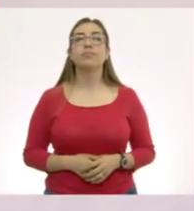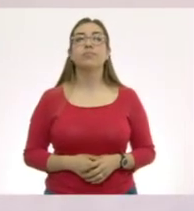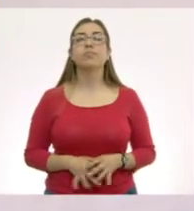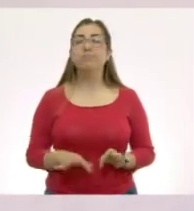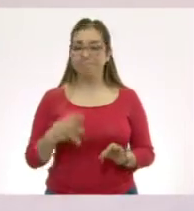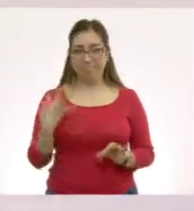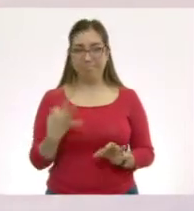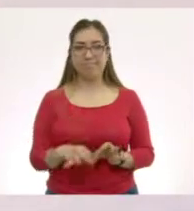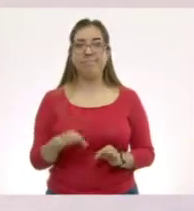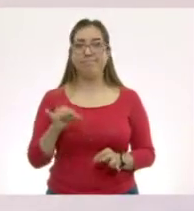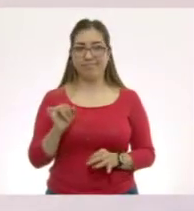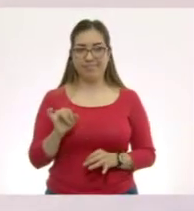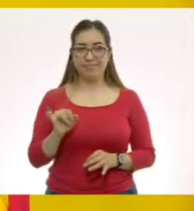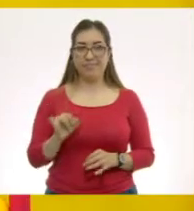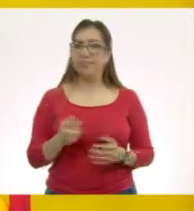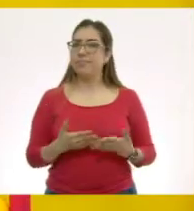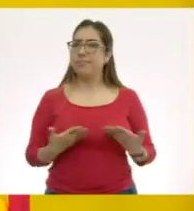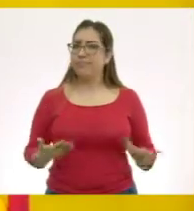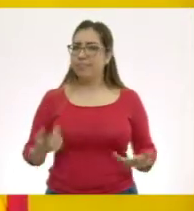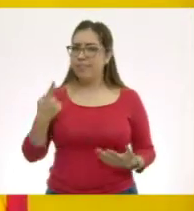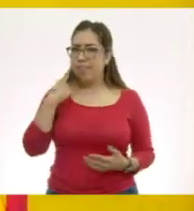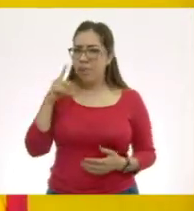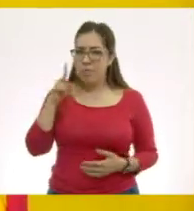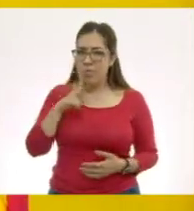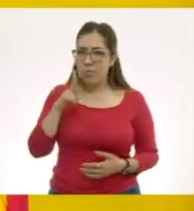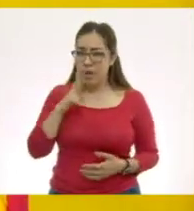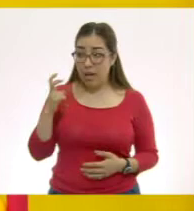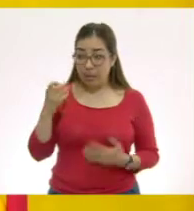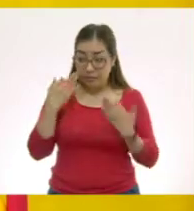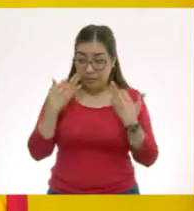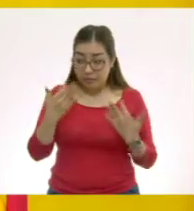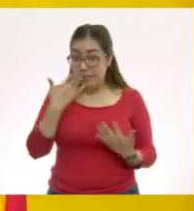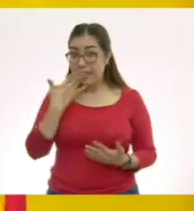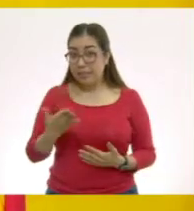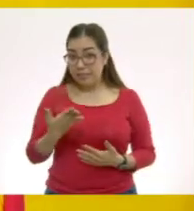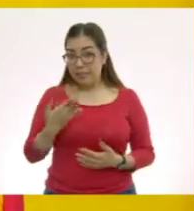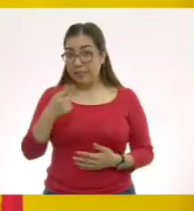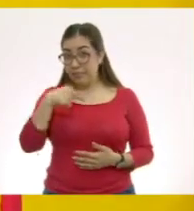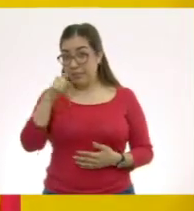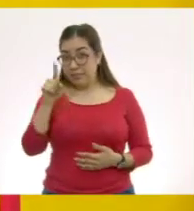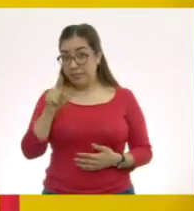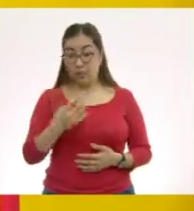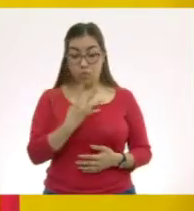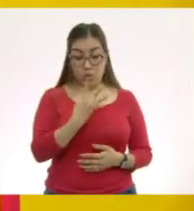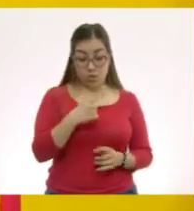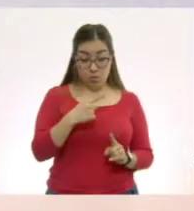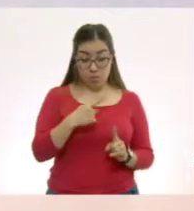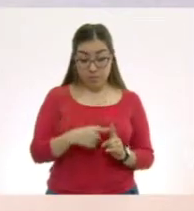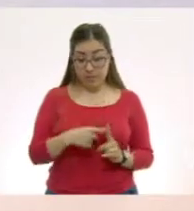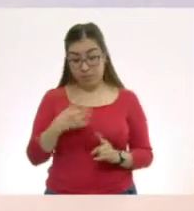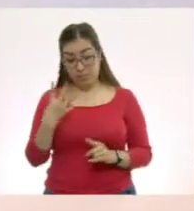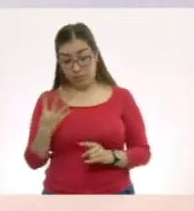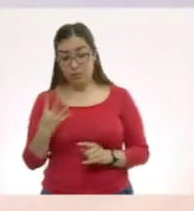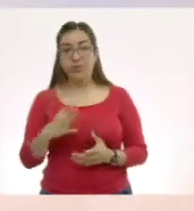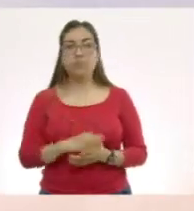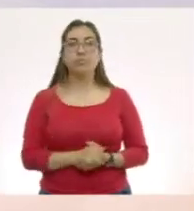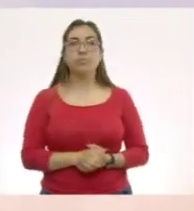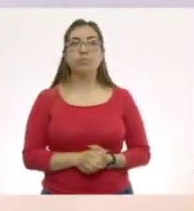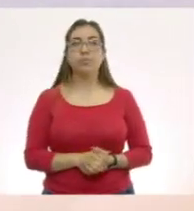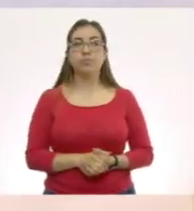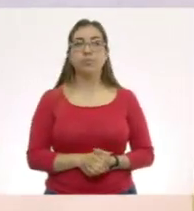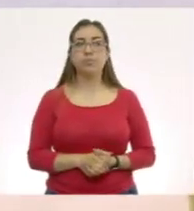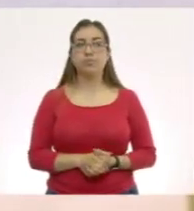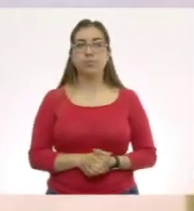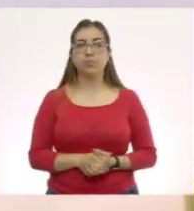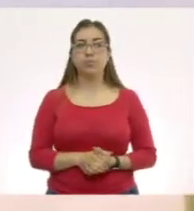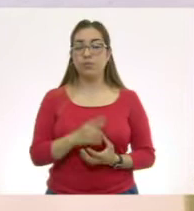Listo. 8. Y vamos a comprobar que lo que hizo Pepe es correcto. 4. Le voy a sumar otros. Otros 4. Muy bien,